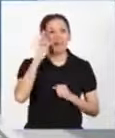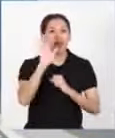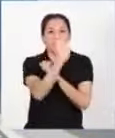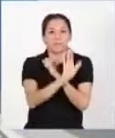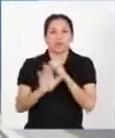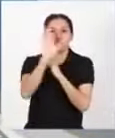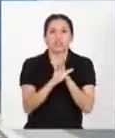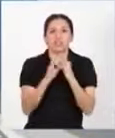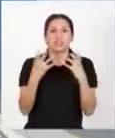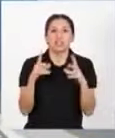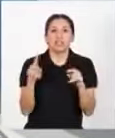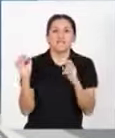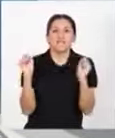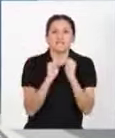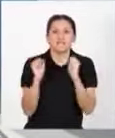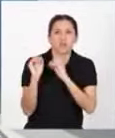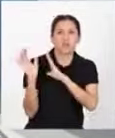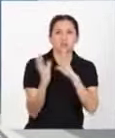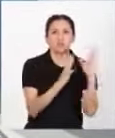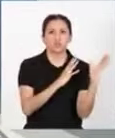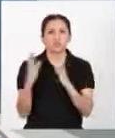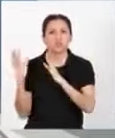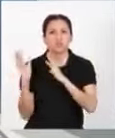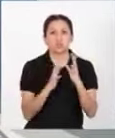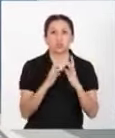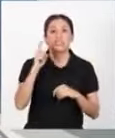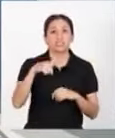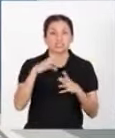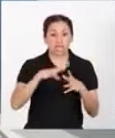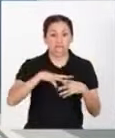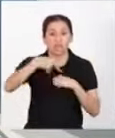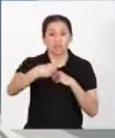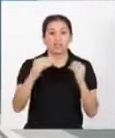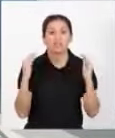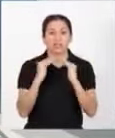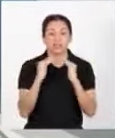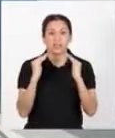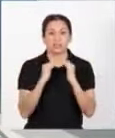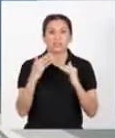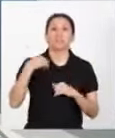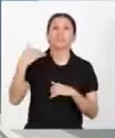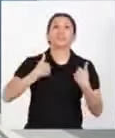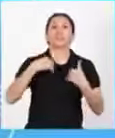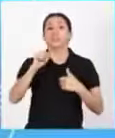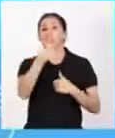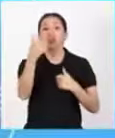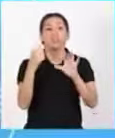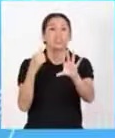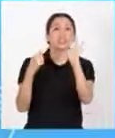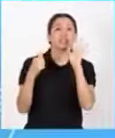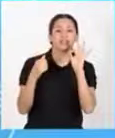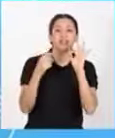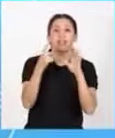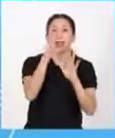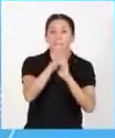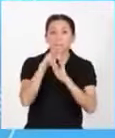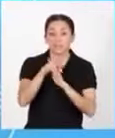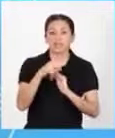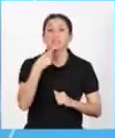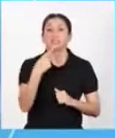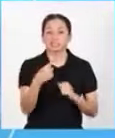Bueno, para protegernos de la intemperie, si es que necesitamos estar fuera de casa. Yo tengo otra.